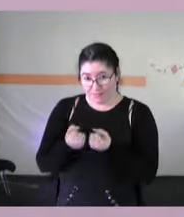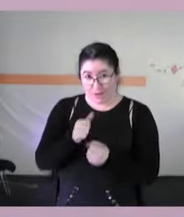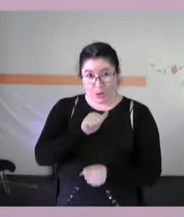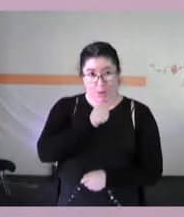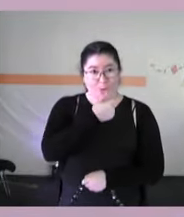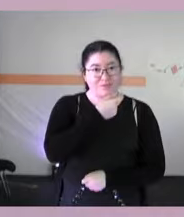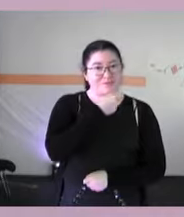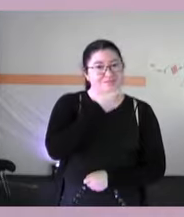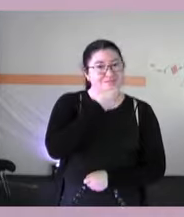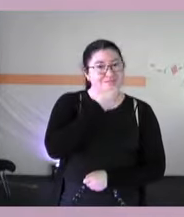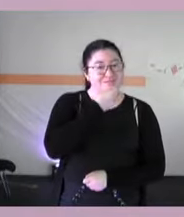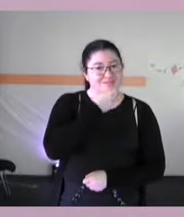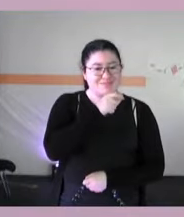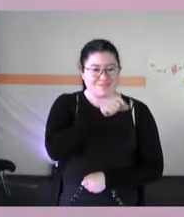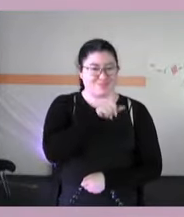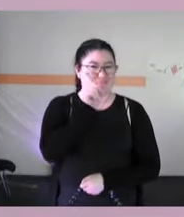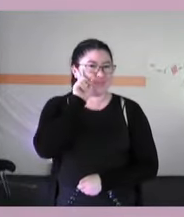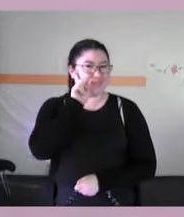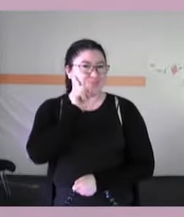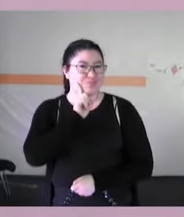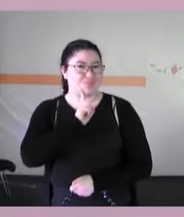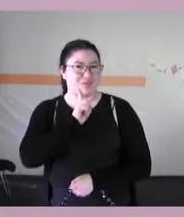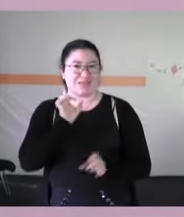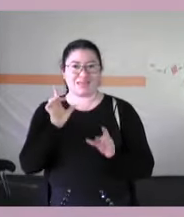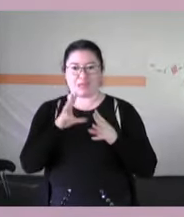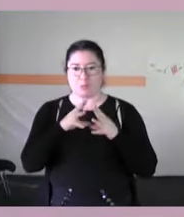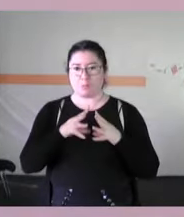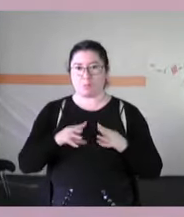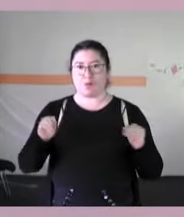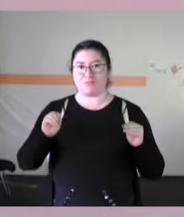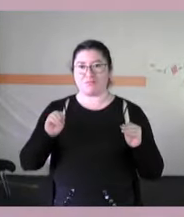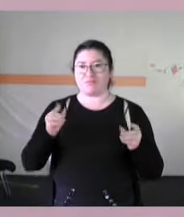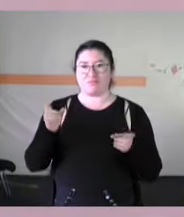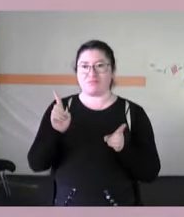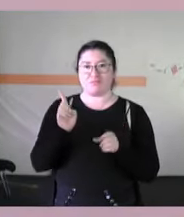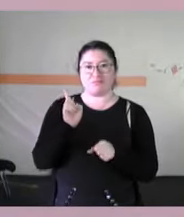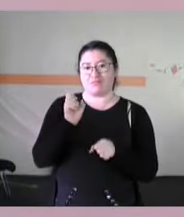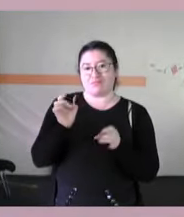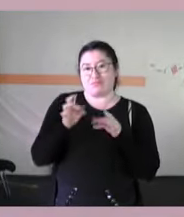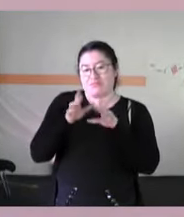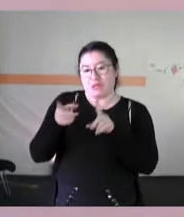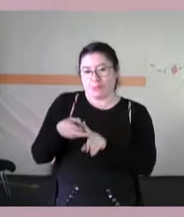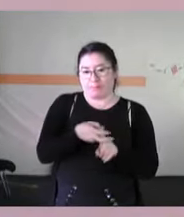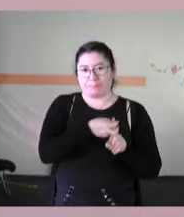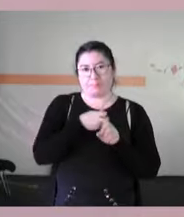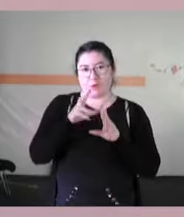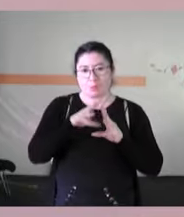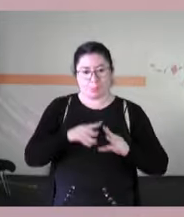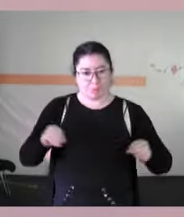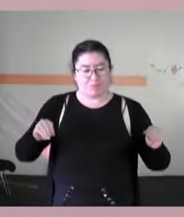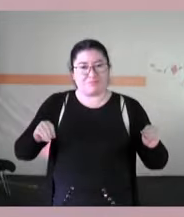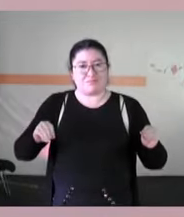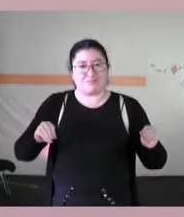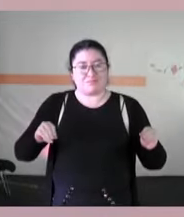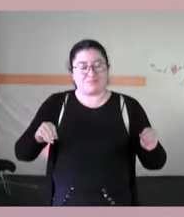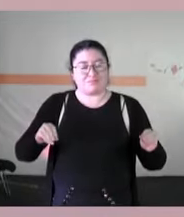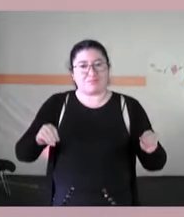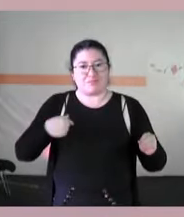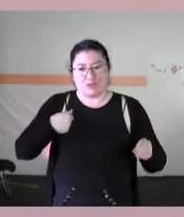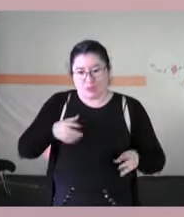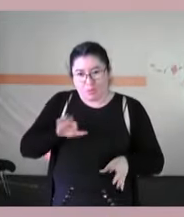niñas y mujeres que no vuelven a su casa diariamente en México, y no